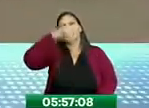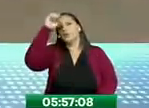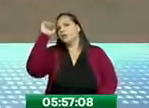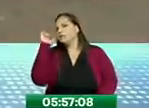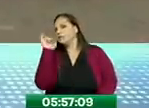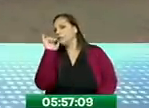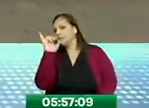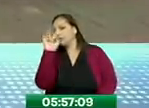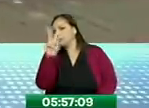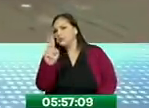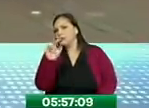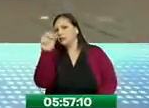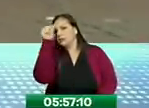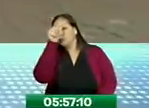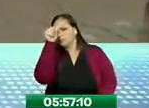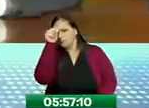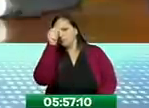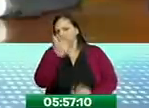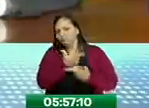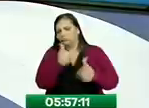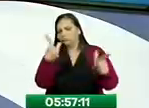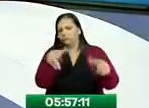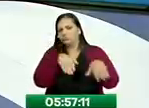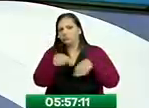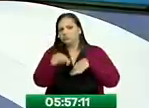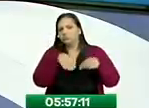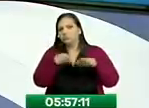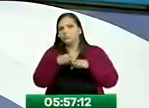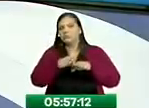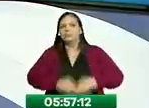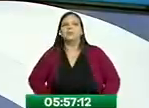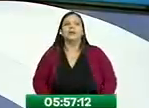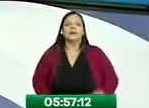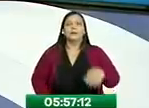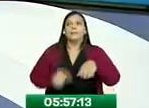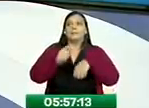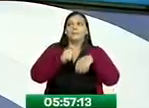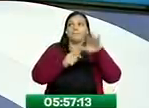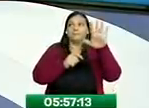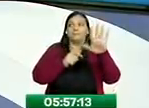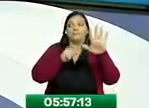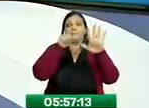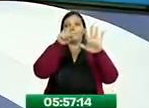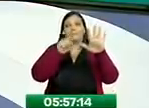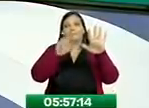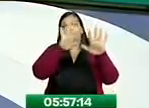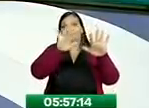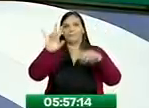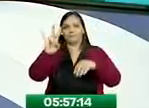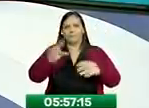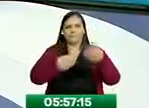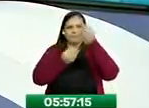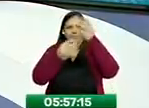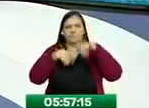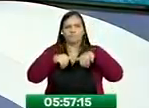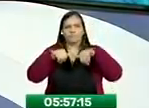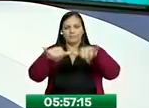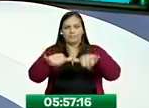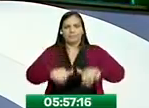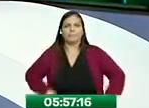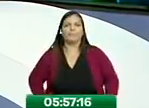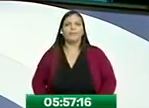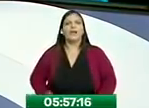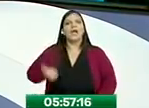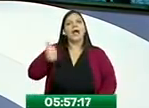5:57 de la mañana, amables televidentes, y nosotros vamos a seguir con más información. Atentos, decenas de ecuatorianos arribaron durante